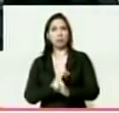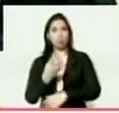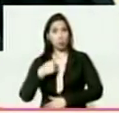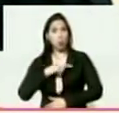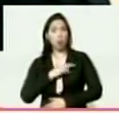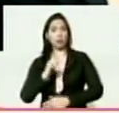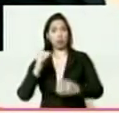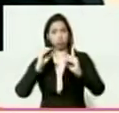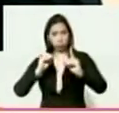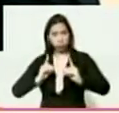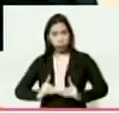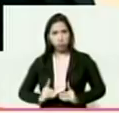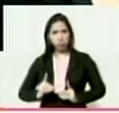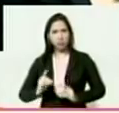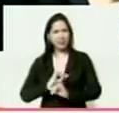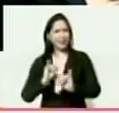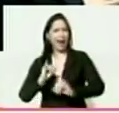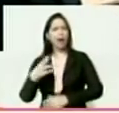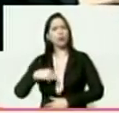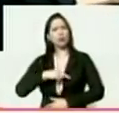Ya hace tiempo veníamos